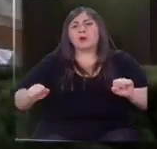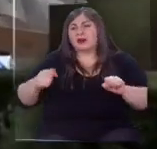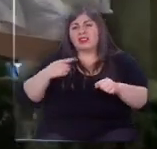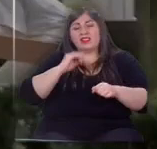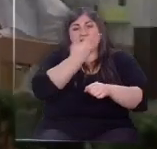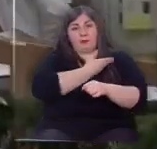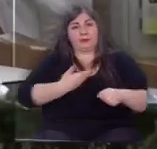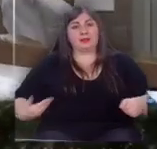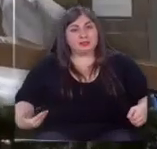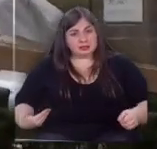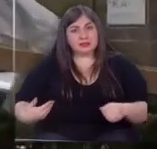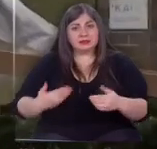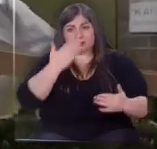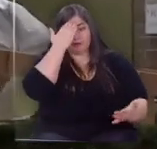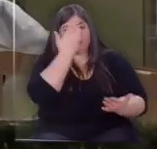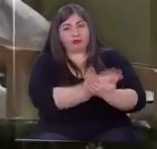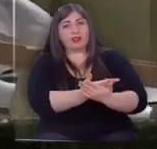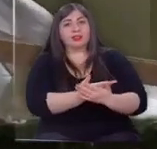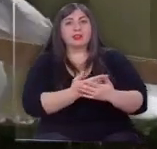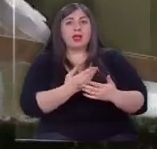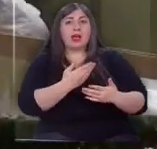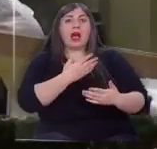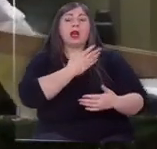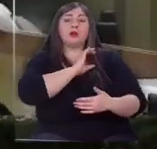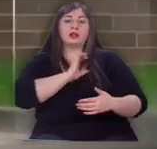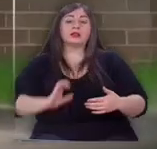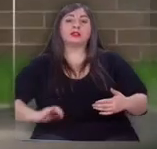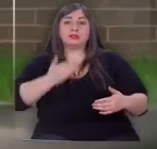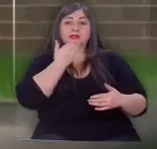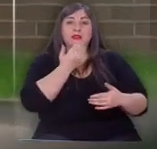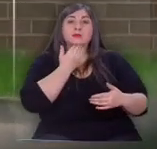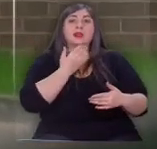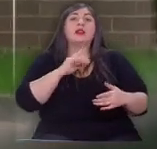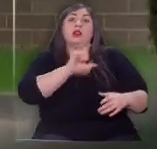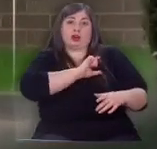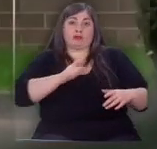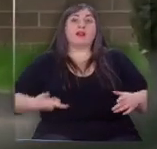la presidencia frente a los estados y también viceversa. Si